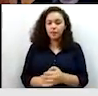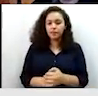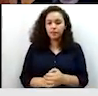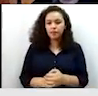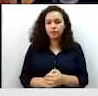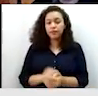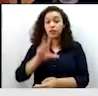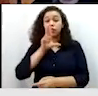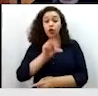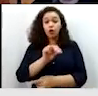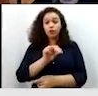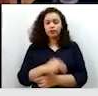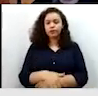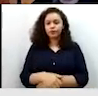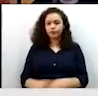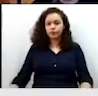No.